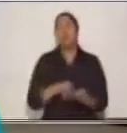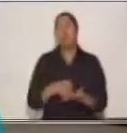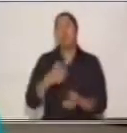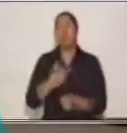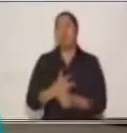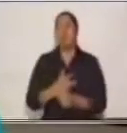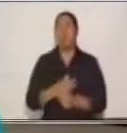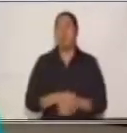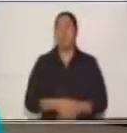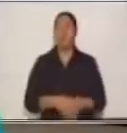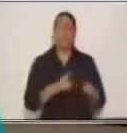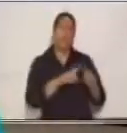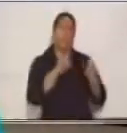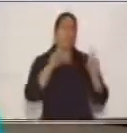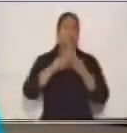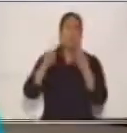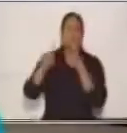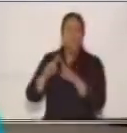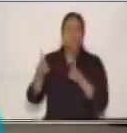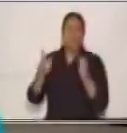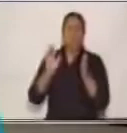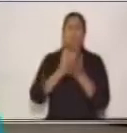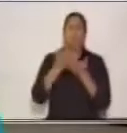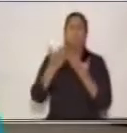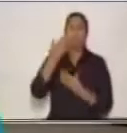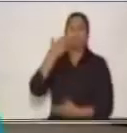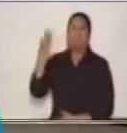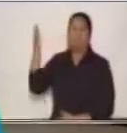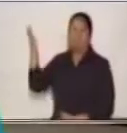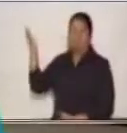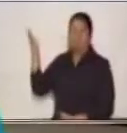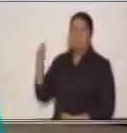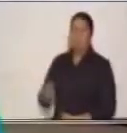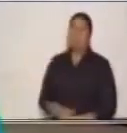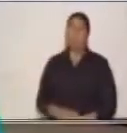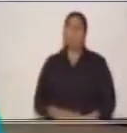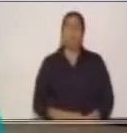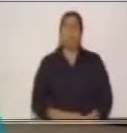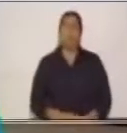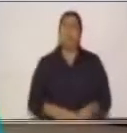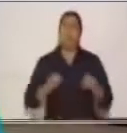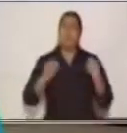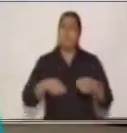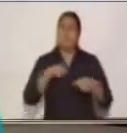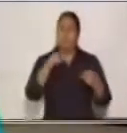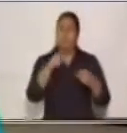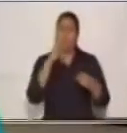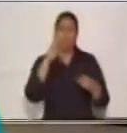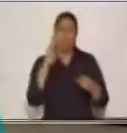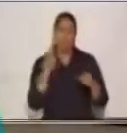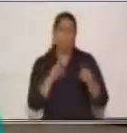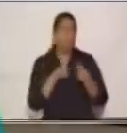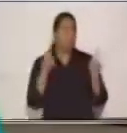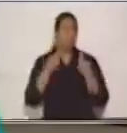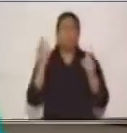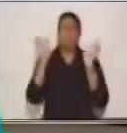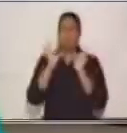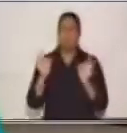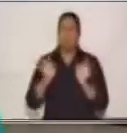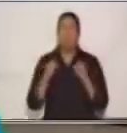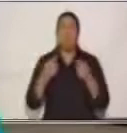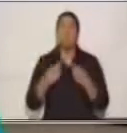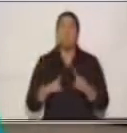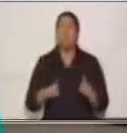Hay varias versiones de la ley, también la podemos encontrar de esta forma. Sin embargo, todas